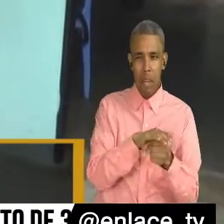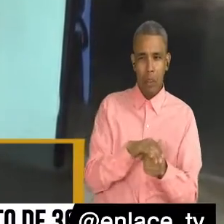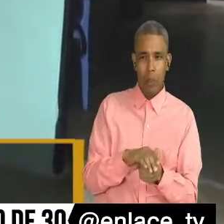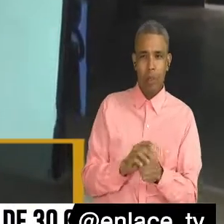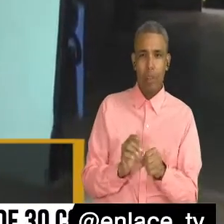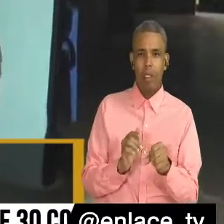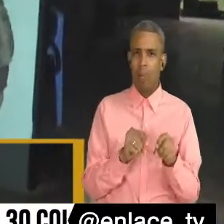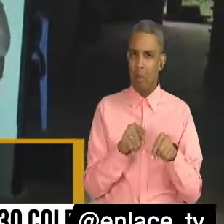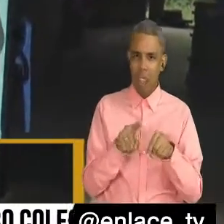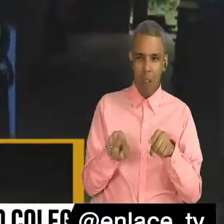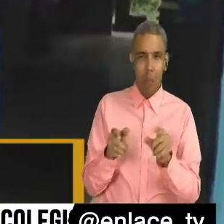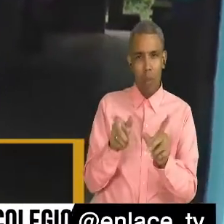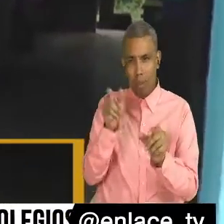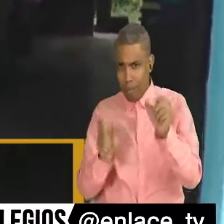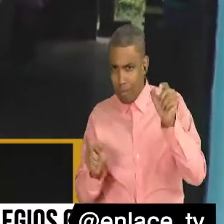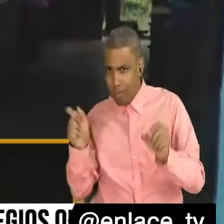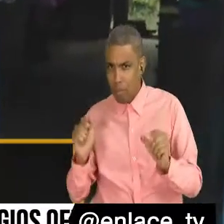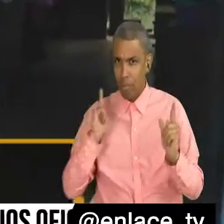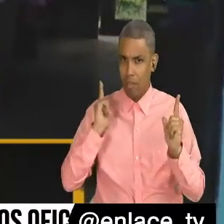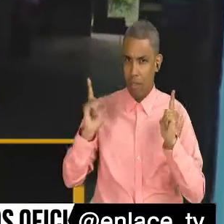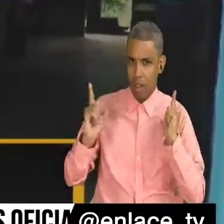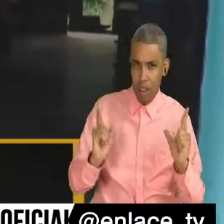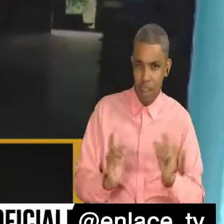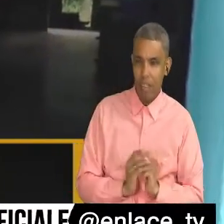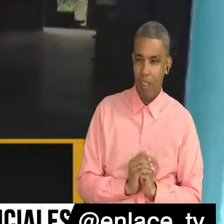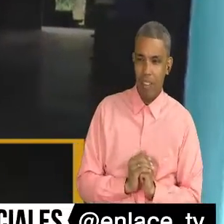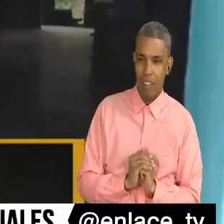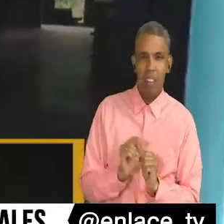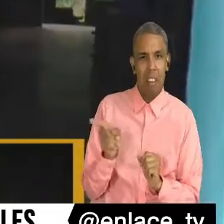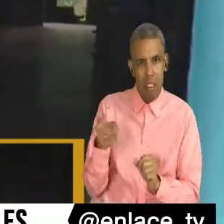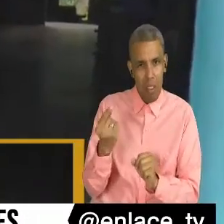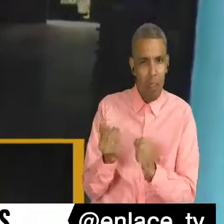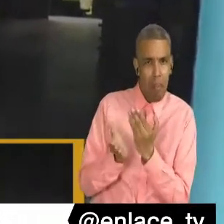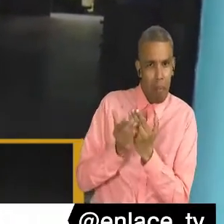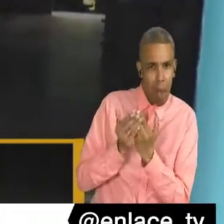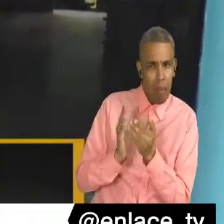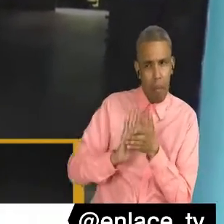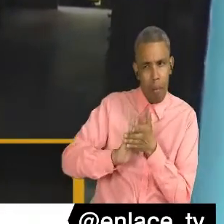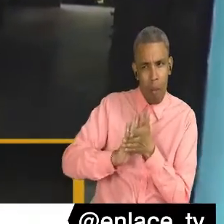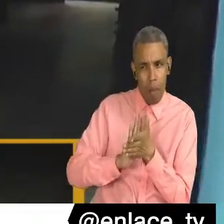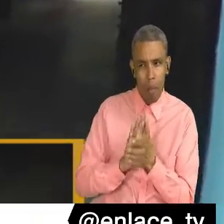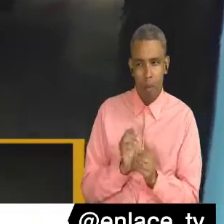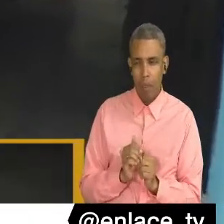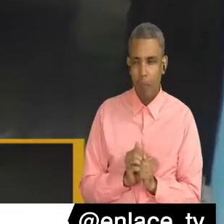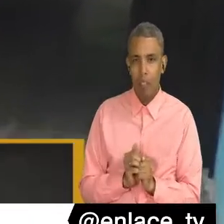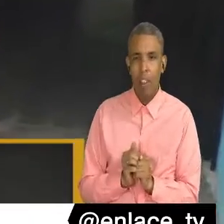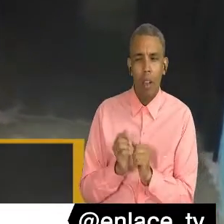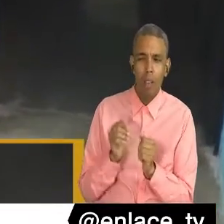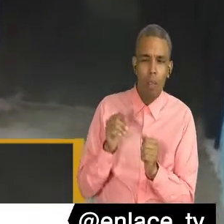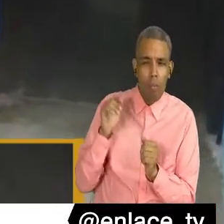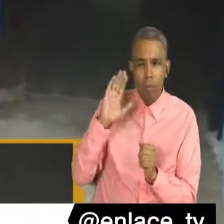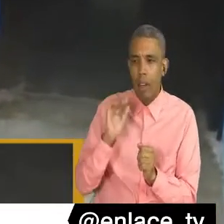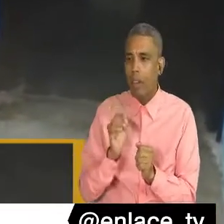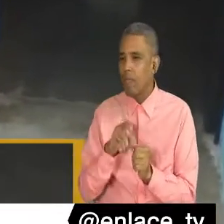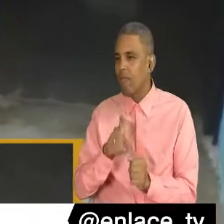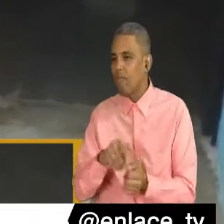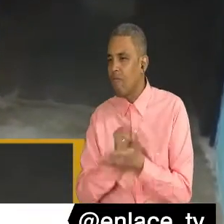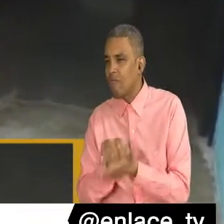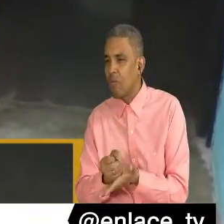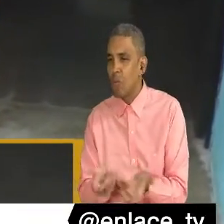líderes, entre ellos ediles, presidentes de junta, quienes nos proponen las personas en calidad de vulnerables.